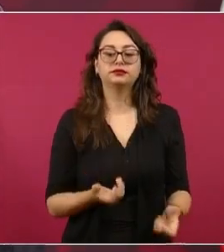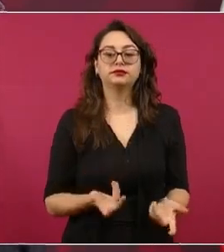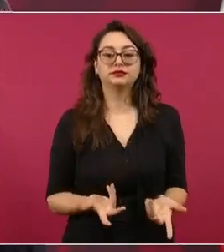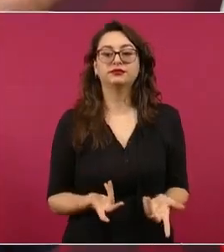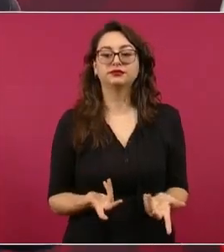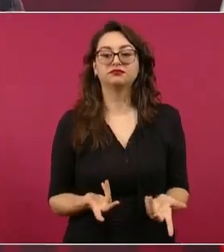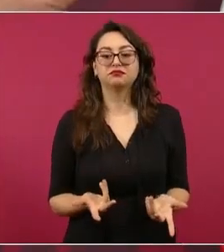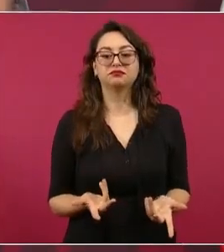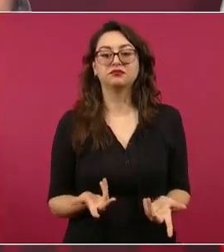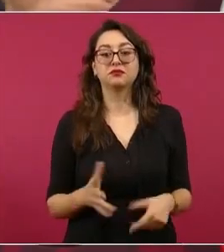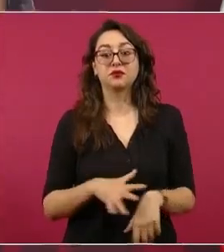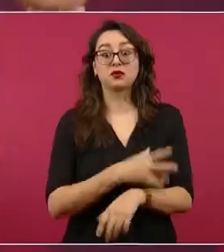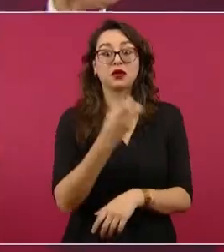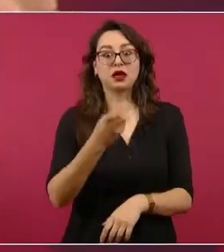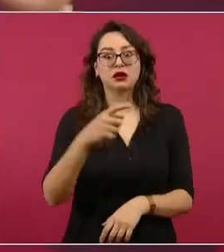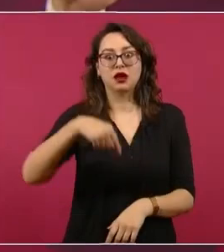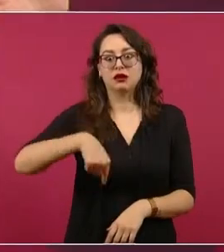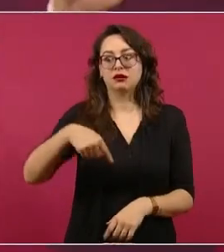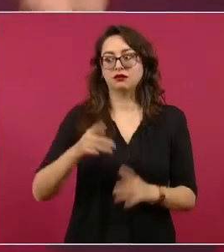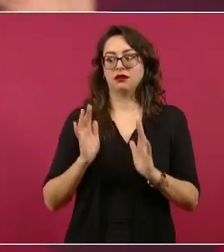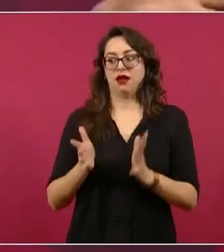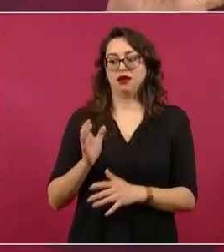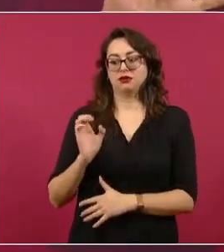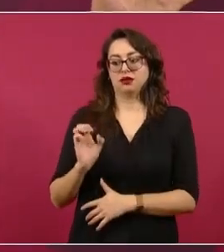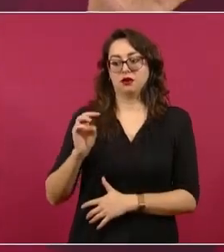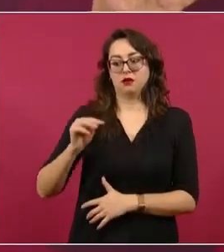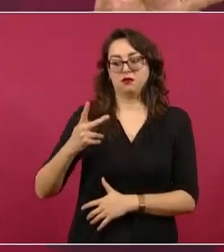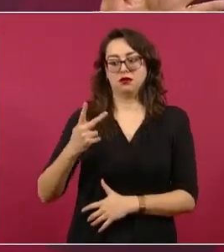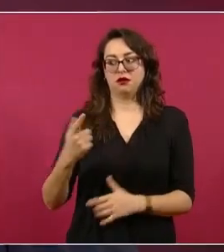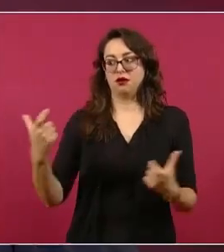Por eso aquí ya no hay Estado Mayor Presidencial,